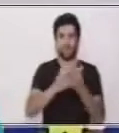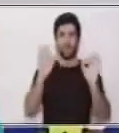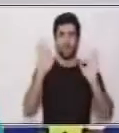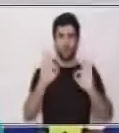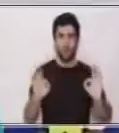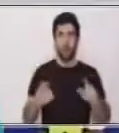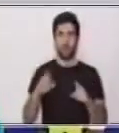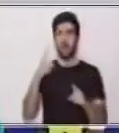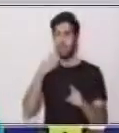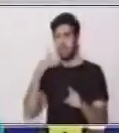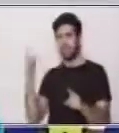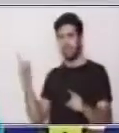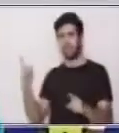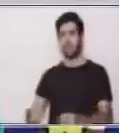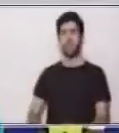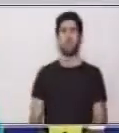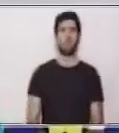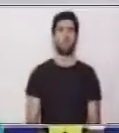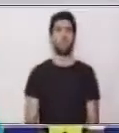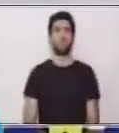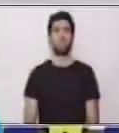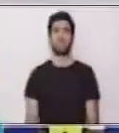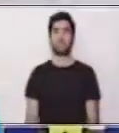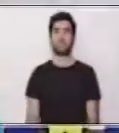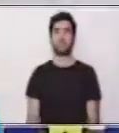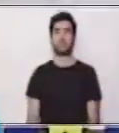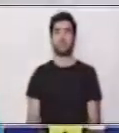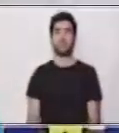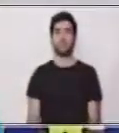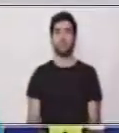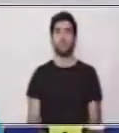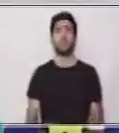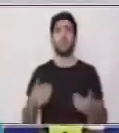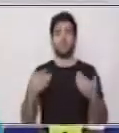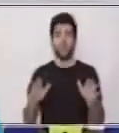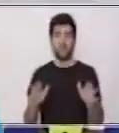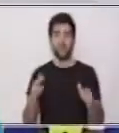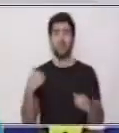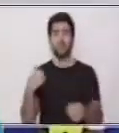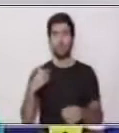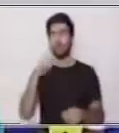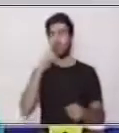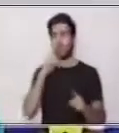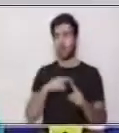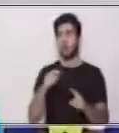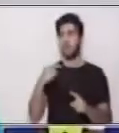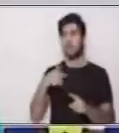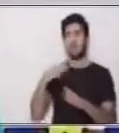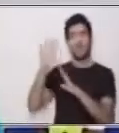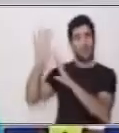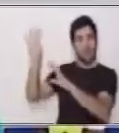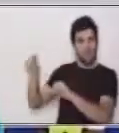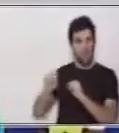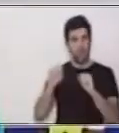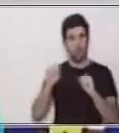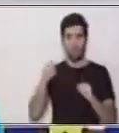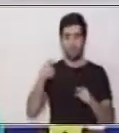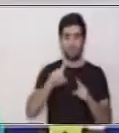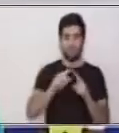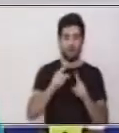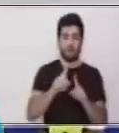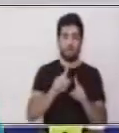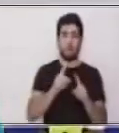trabajar con ellos de esta manera súper especial. Aparte de eso, me fui a jalar unos pinchos, estos